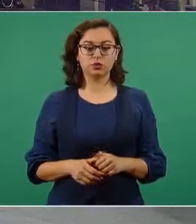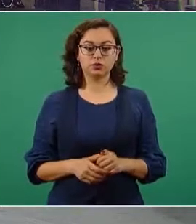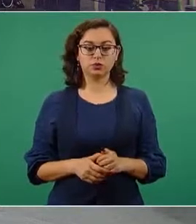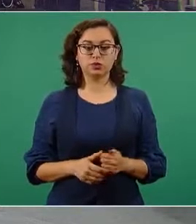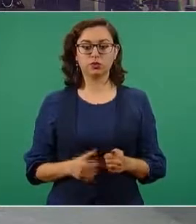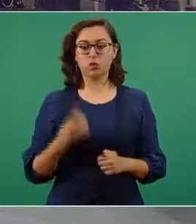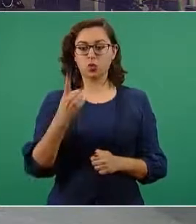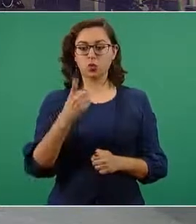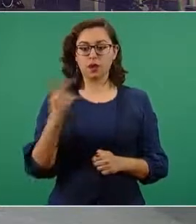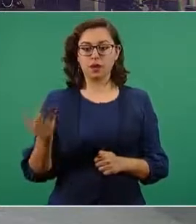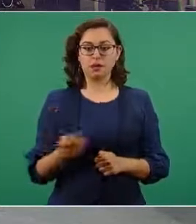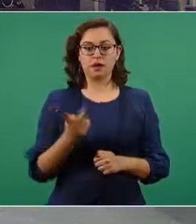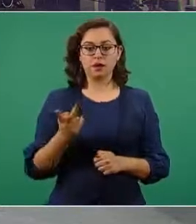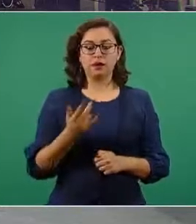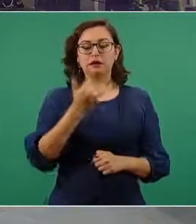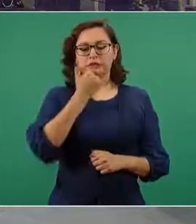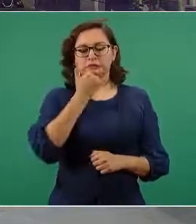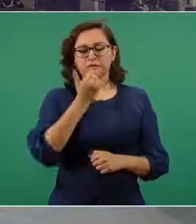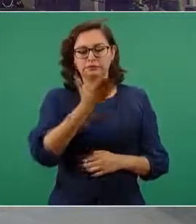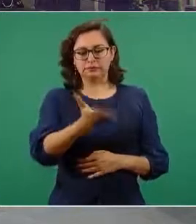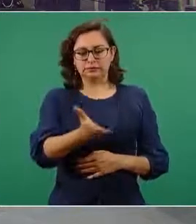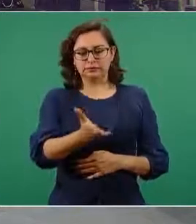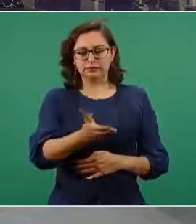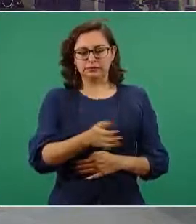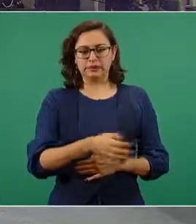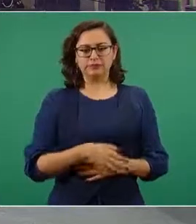Hacemos una más. Ah, perdón.